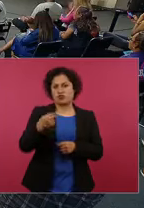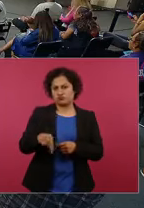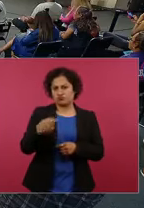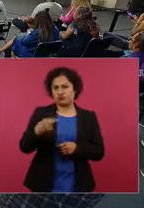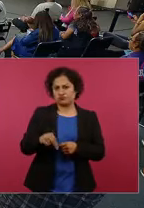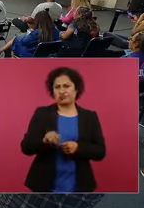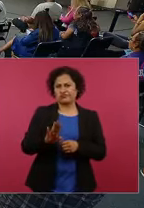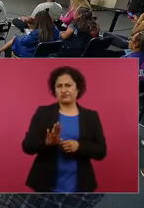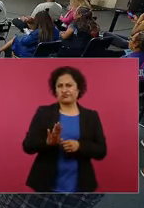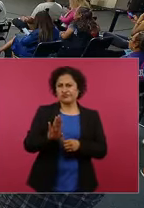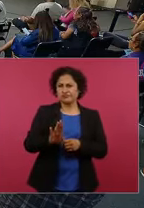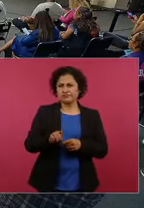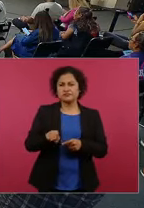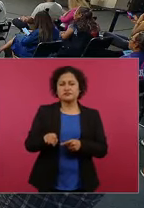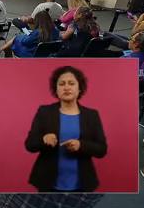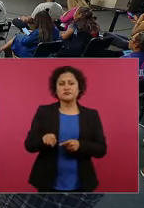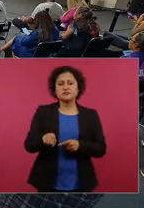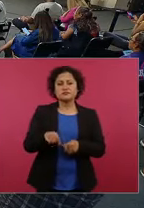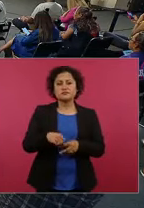parecido,